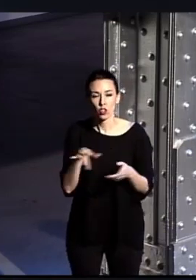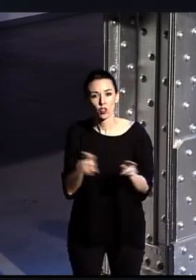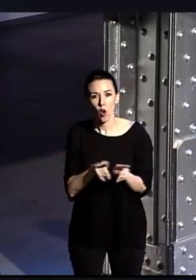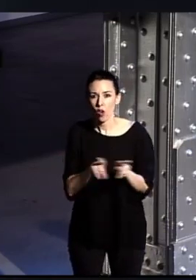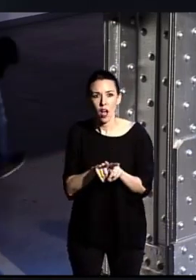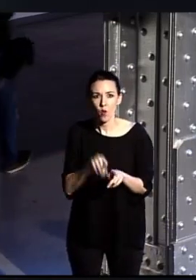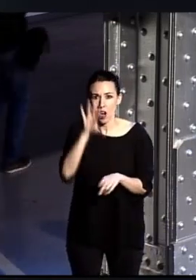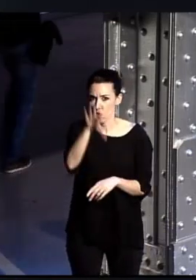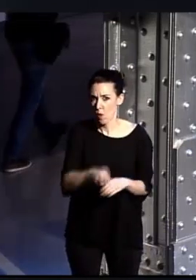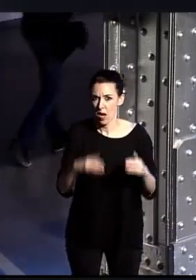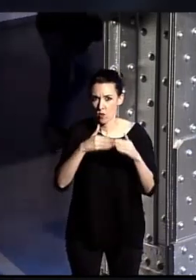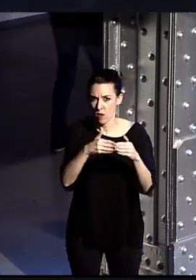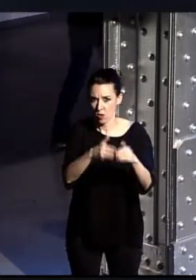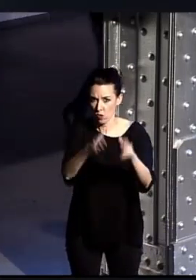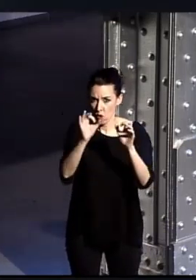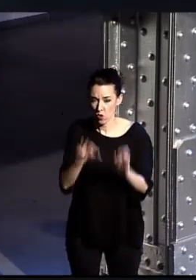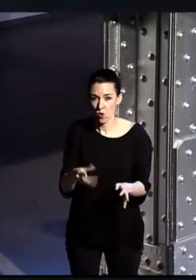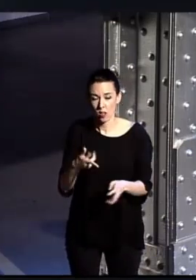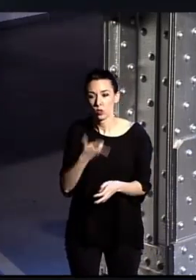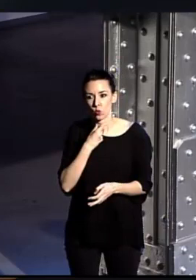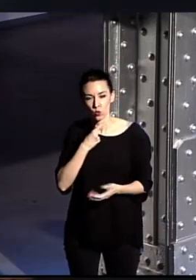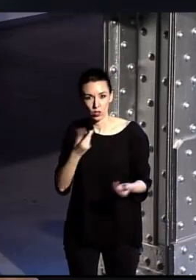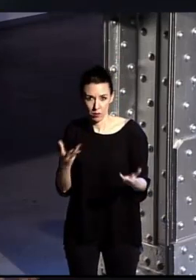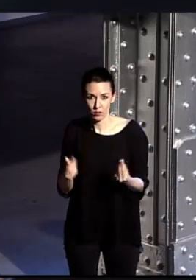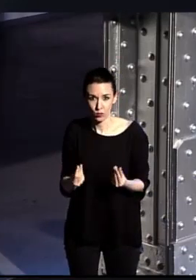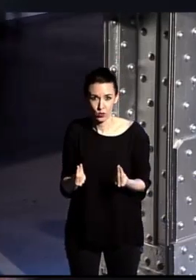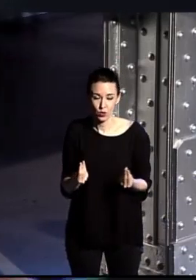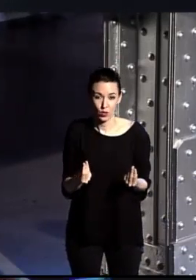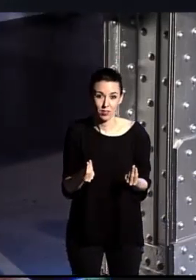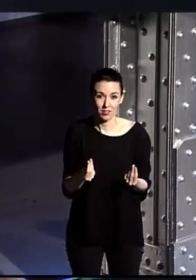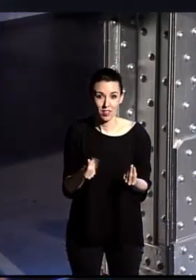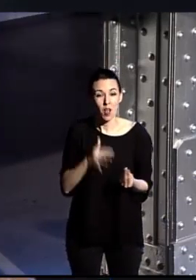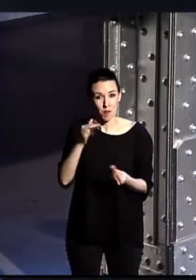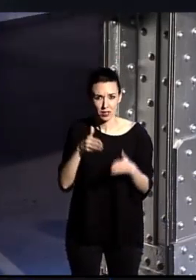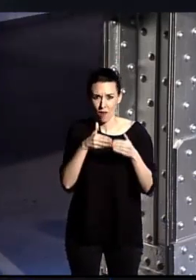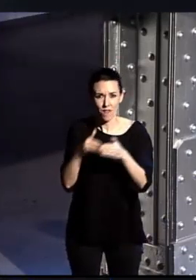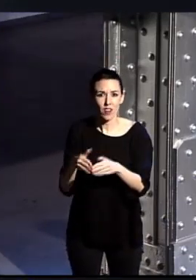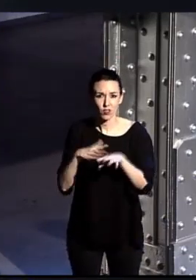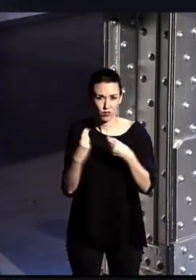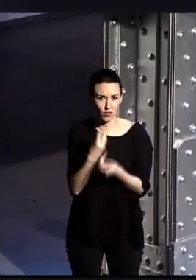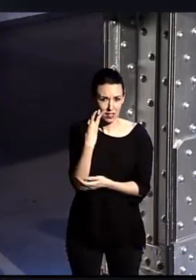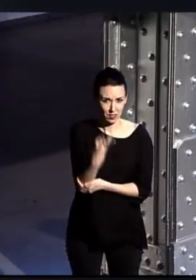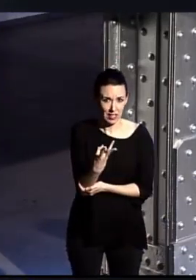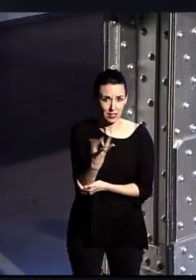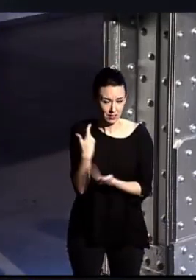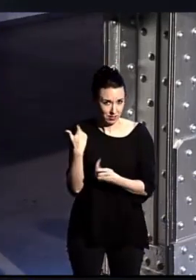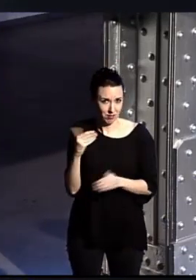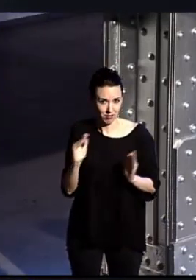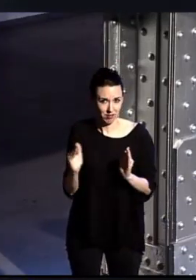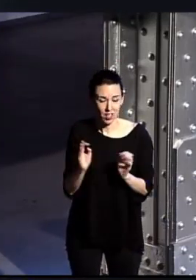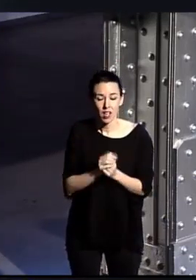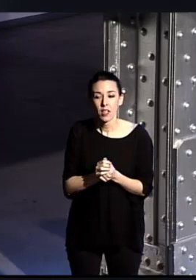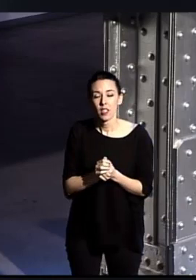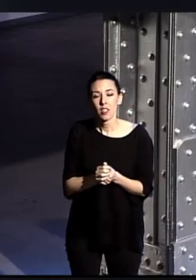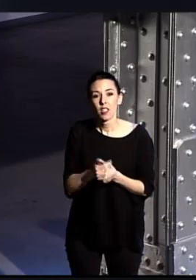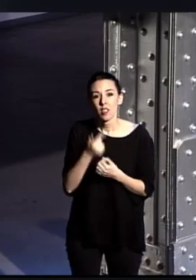hubiera comprado un barco, que a él le gustaba mucho. De hecho, tuvo 3 barcos. Y lo